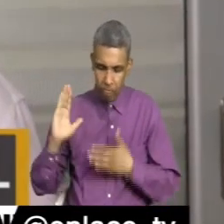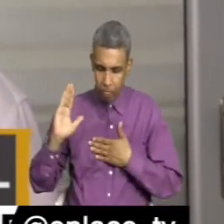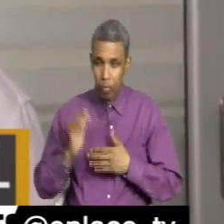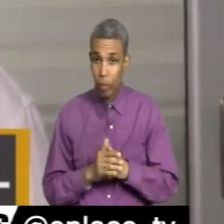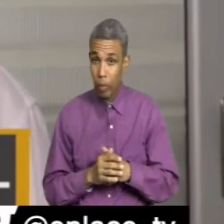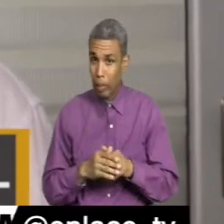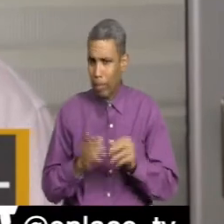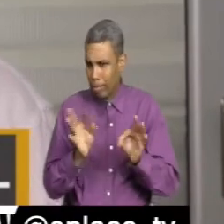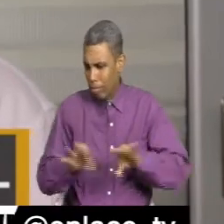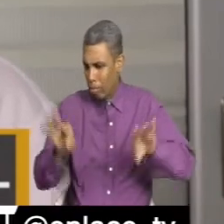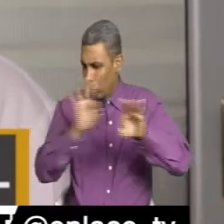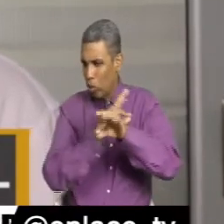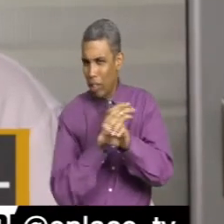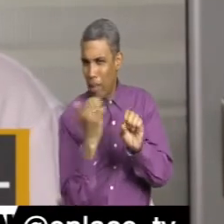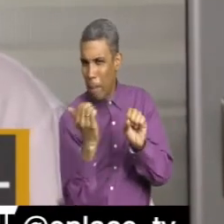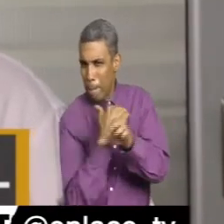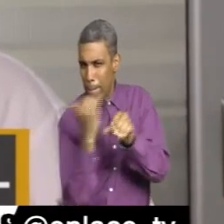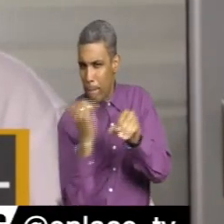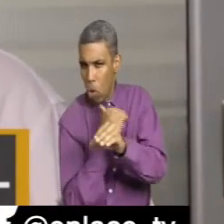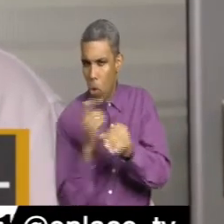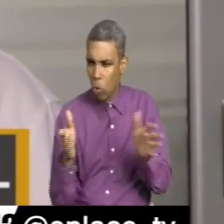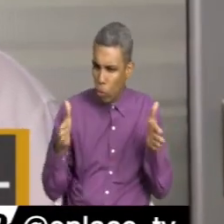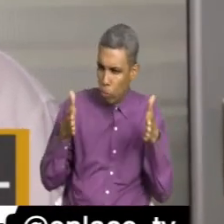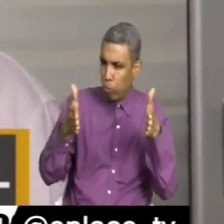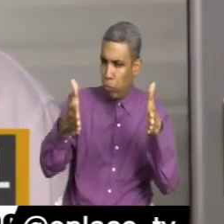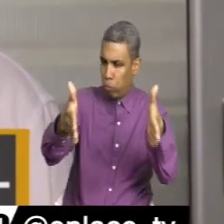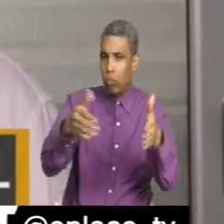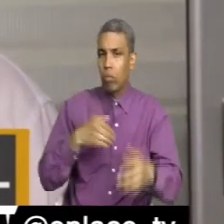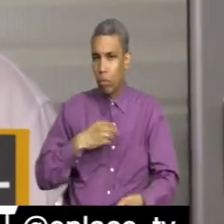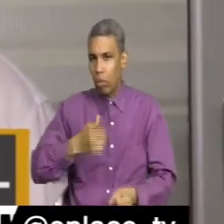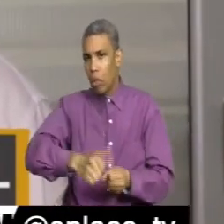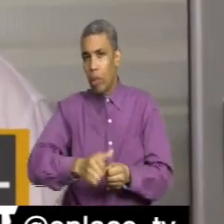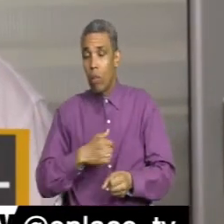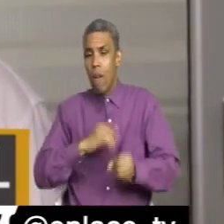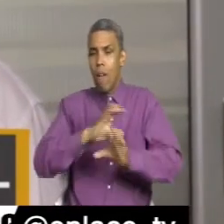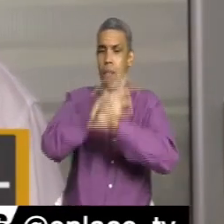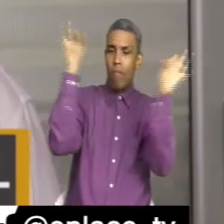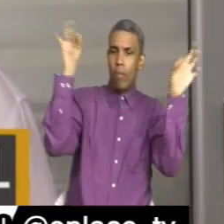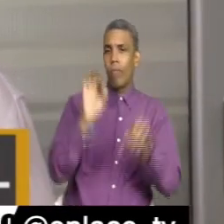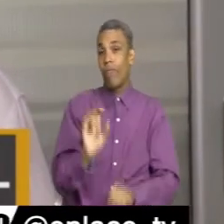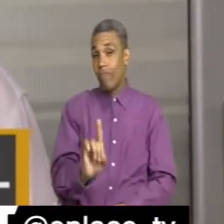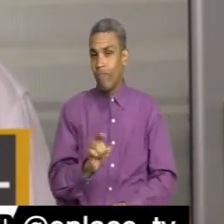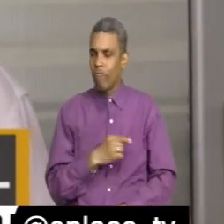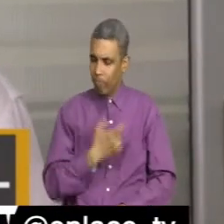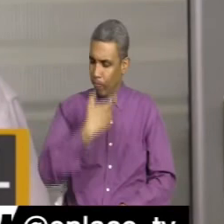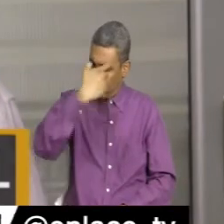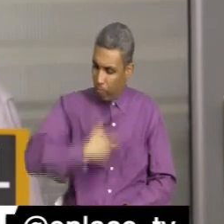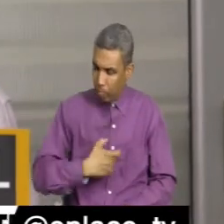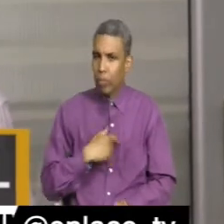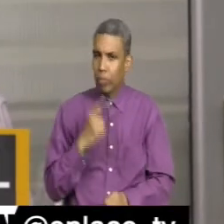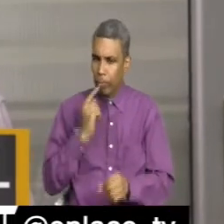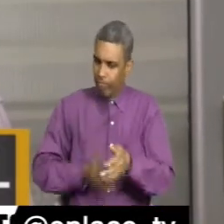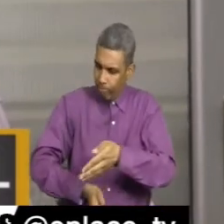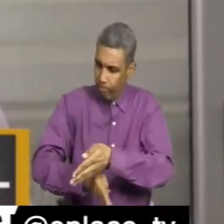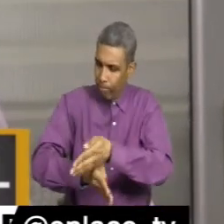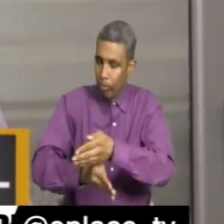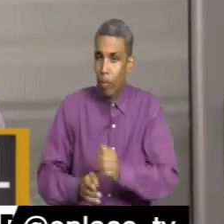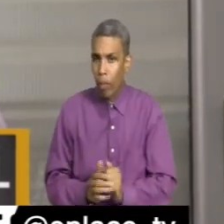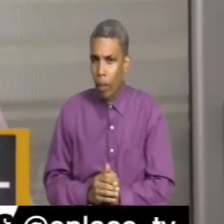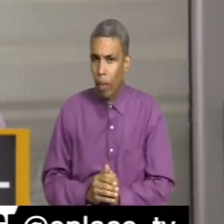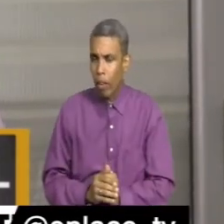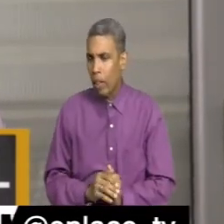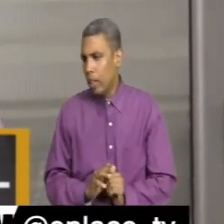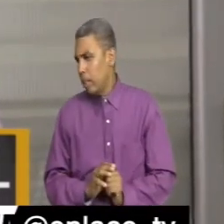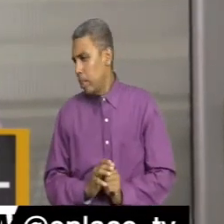importante, es una vía en la cual estamos comprometidos, en donde tenemos unos contratistas que nos